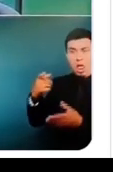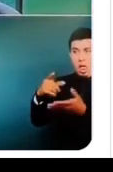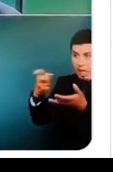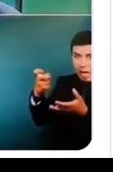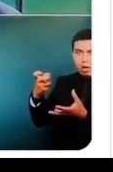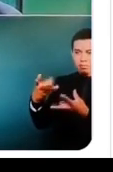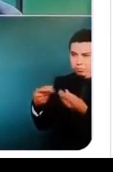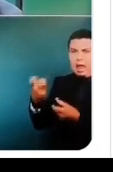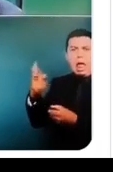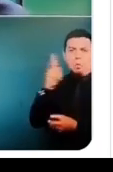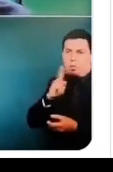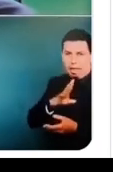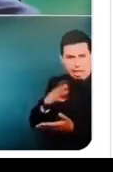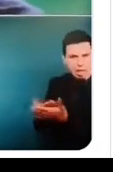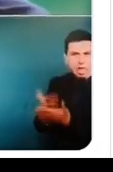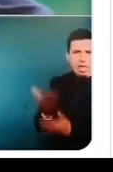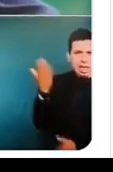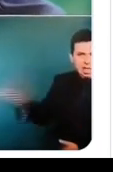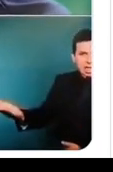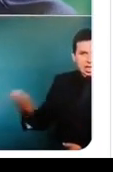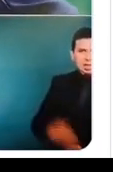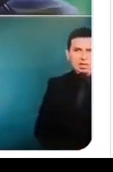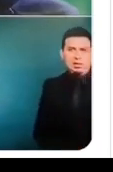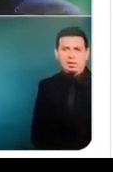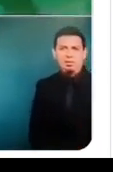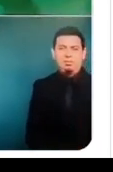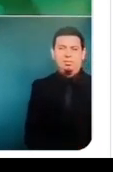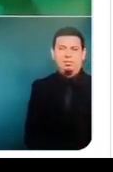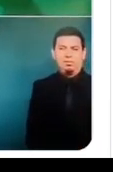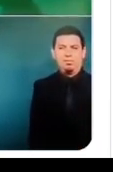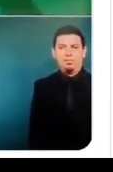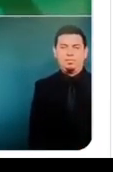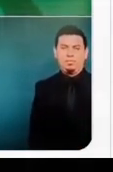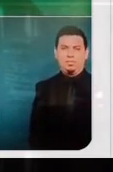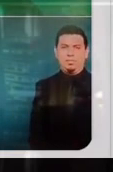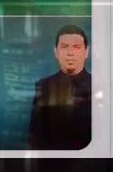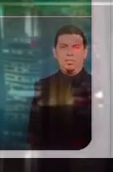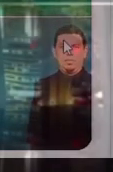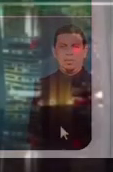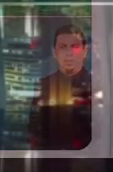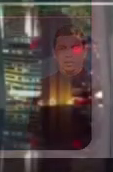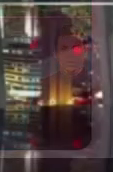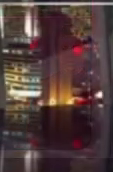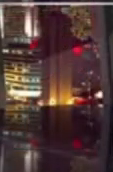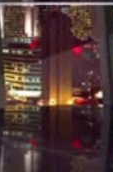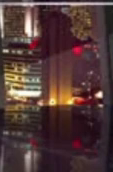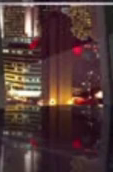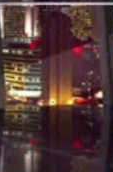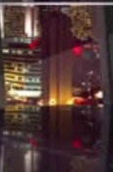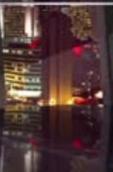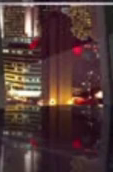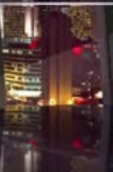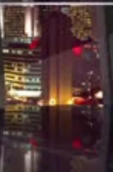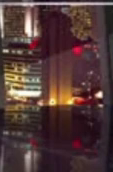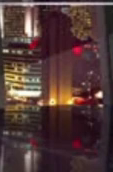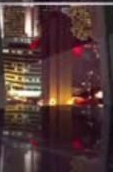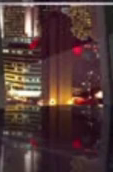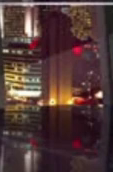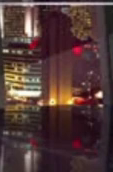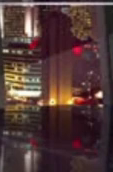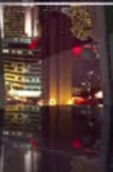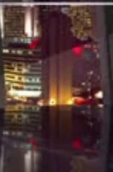Pues ahí está Obrador, que siempre estuvo peleando con Loret, no estaba de acuerdo, y